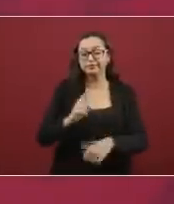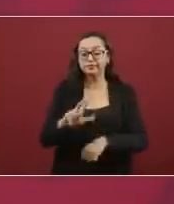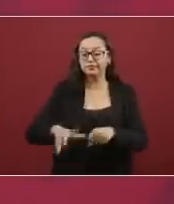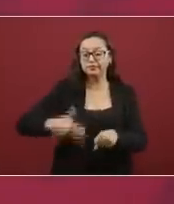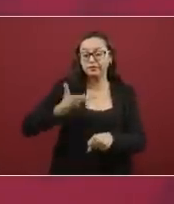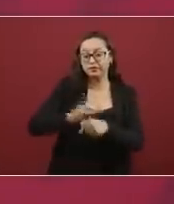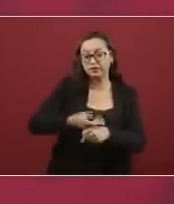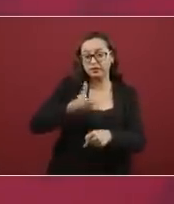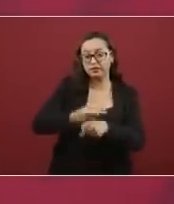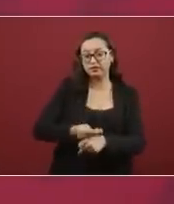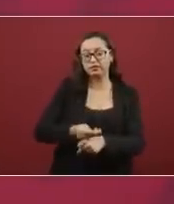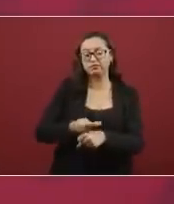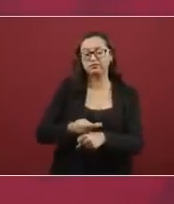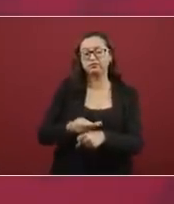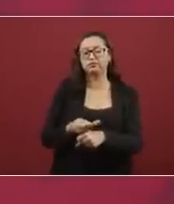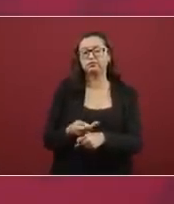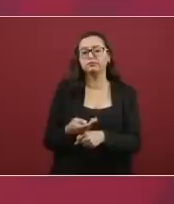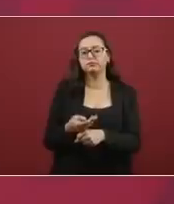el